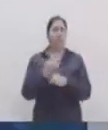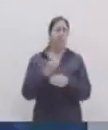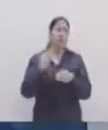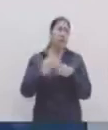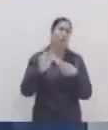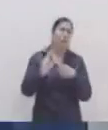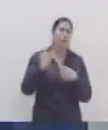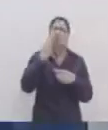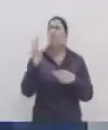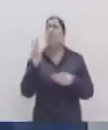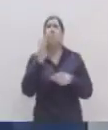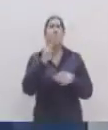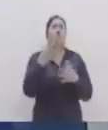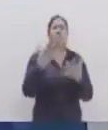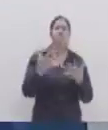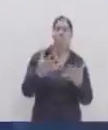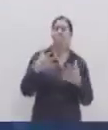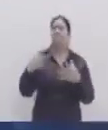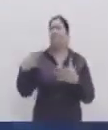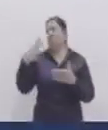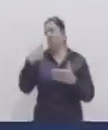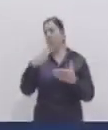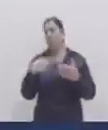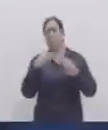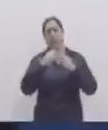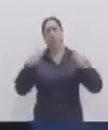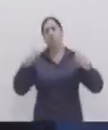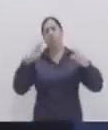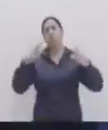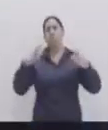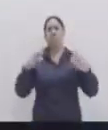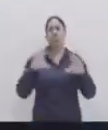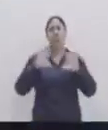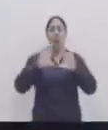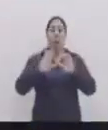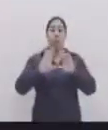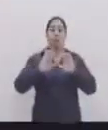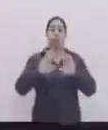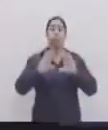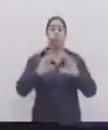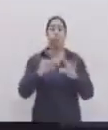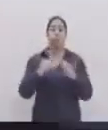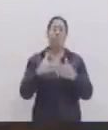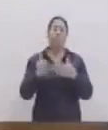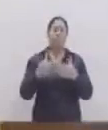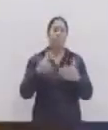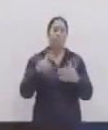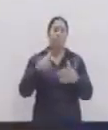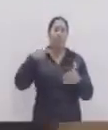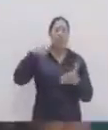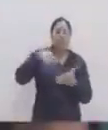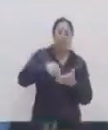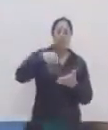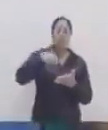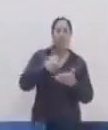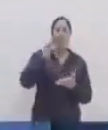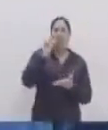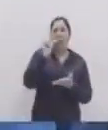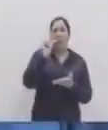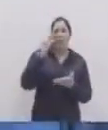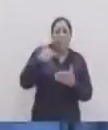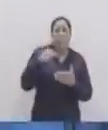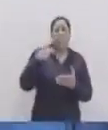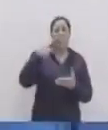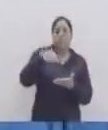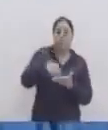hogar. Por ejemplo, lana, tijeras, un trozo de esponja o alguna superficie en la que puedas clavar alfileres.